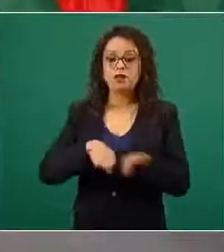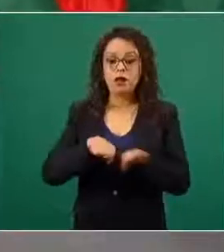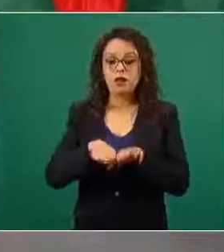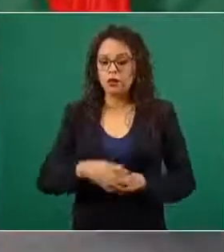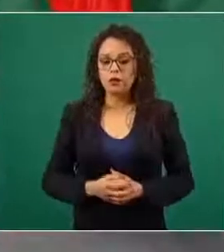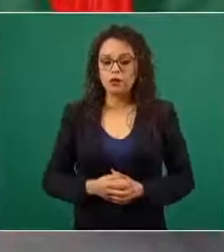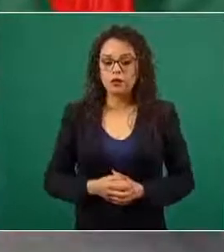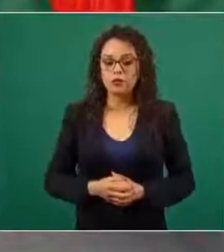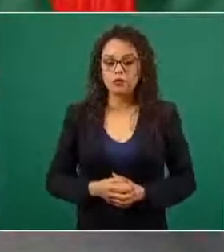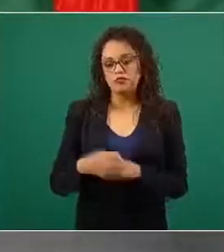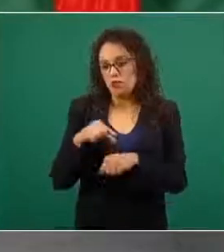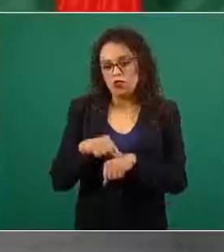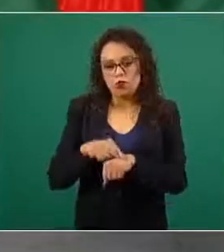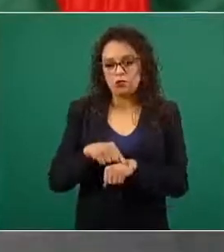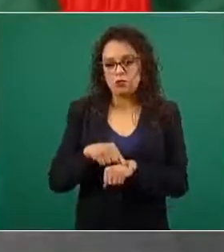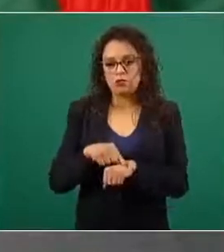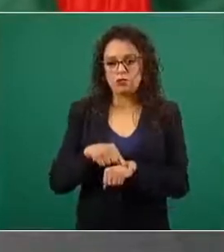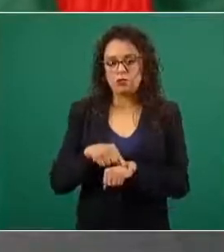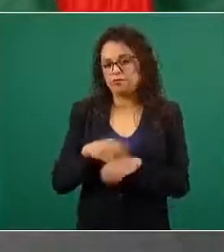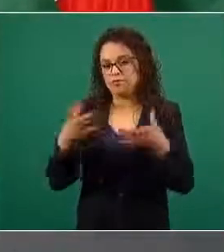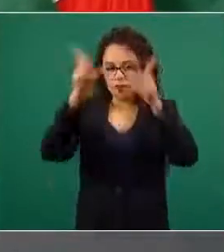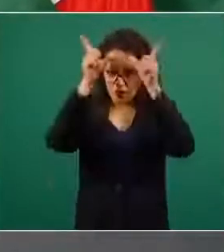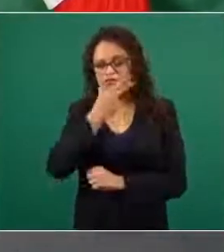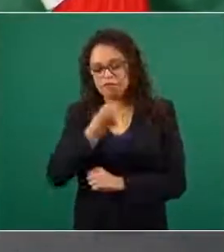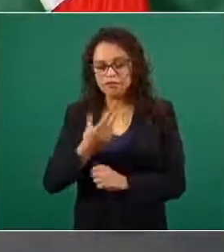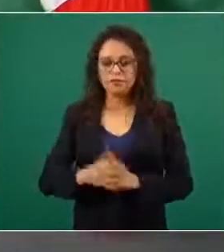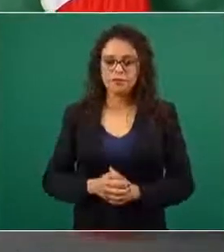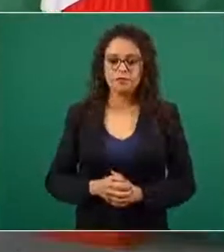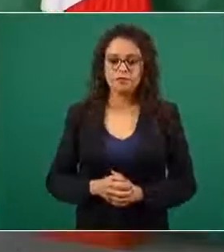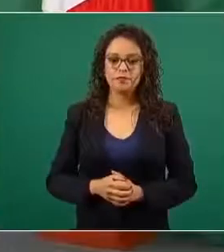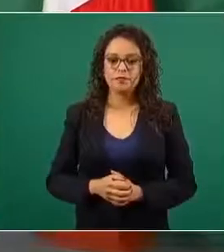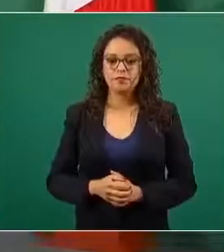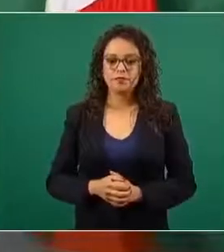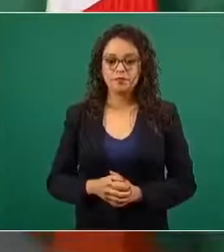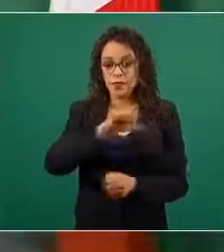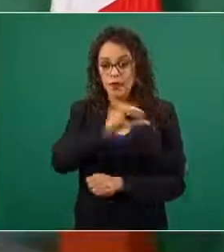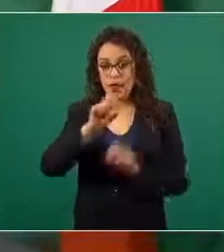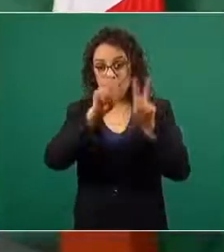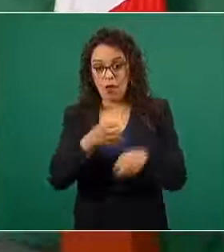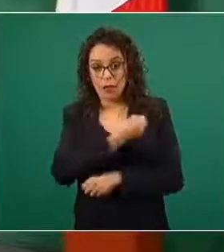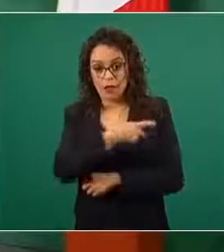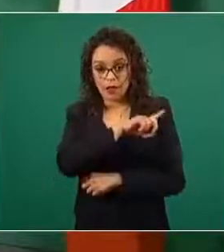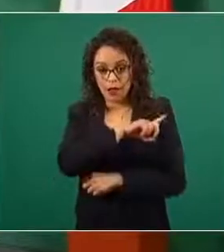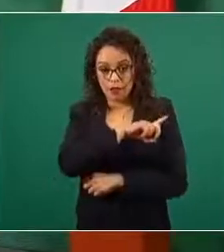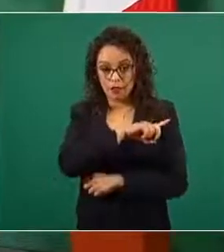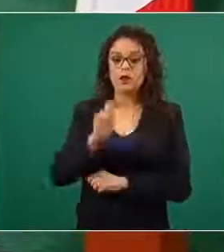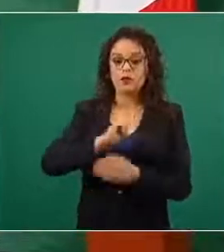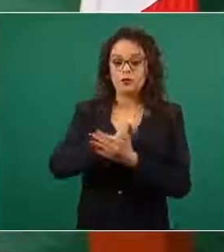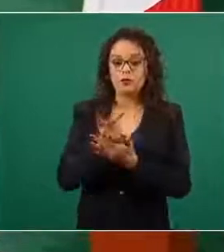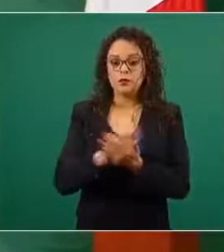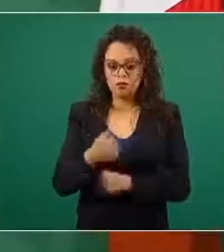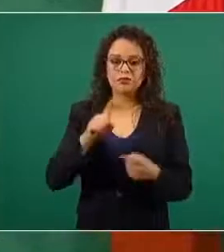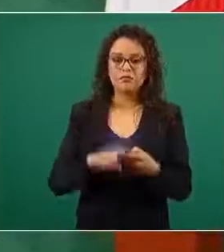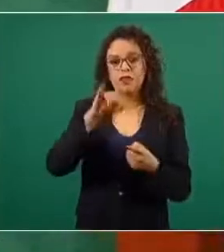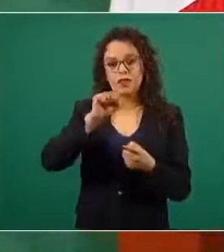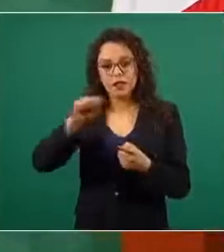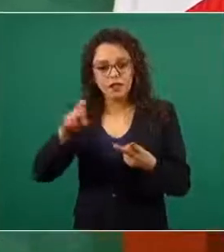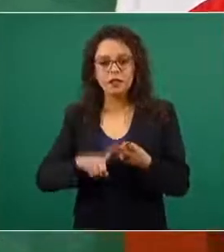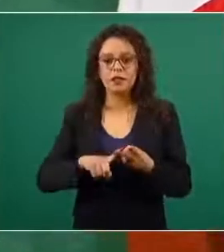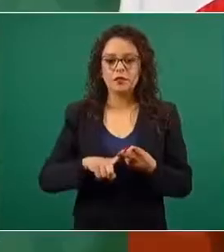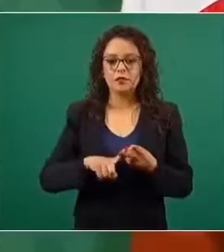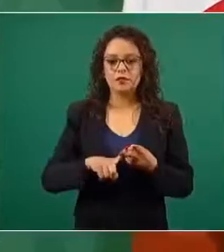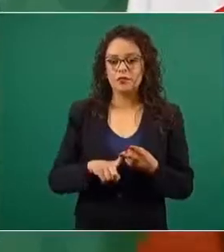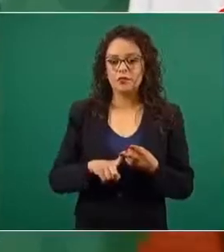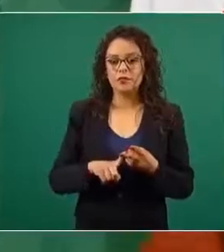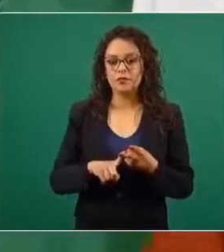salud, doctores, enfermeras, enfermeros, promotores de salud de los programas del IMSS Bienestar, del ISSSTE, de los